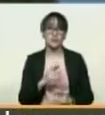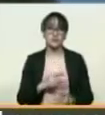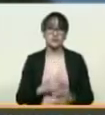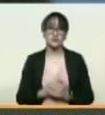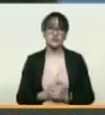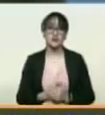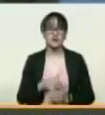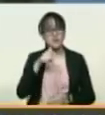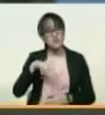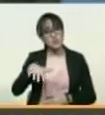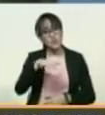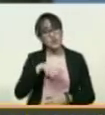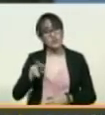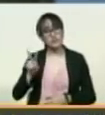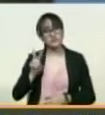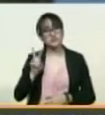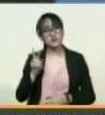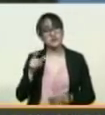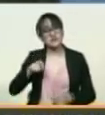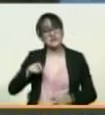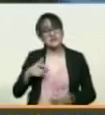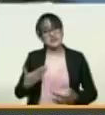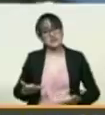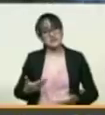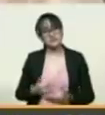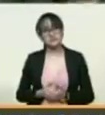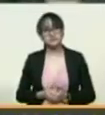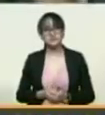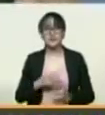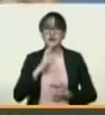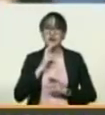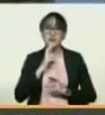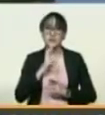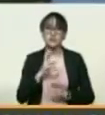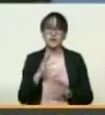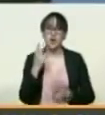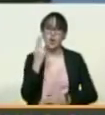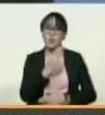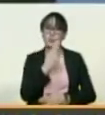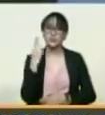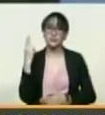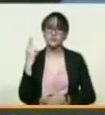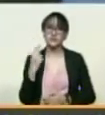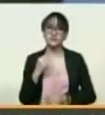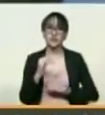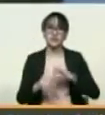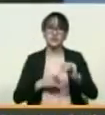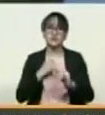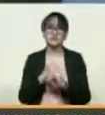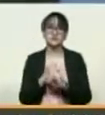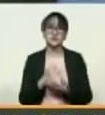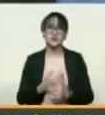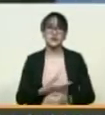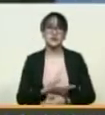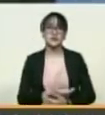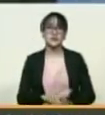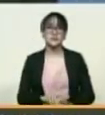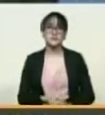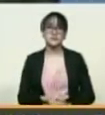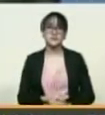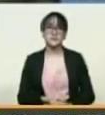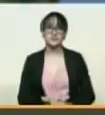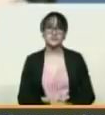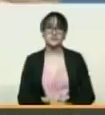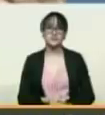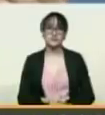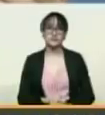al pueblo venezolano en sus necesidades fundamentales y para responder a nuestros compromisos internacionales. Ustedes no saben lo que representa